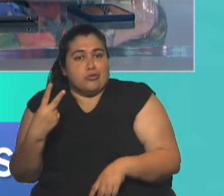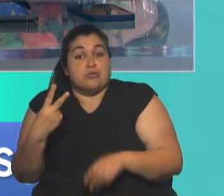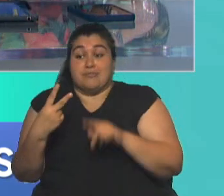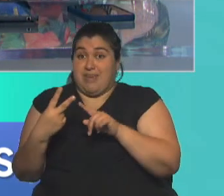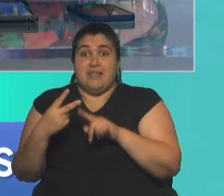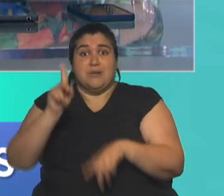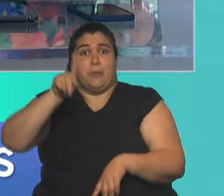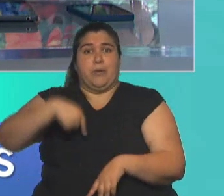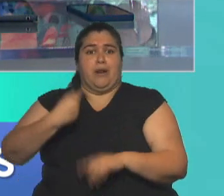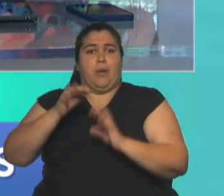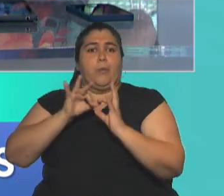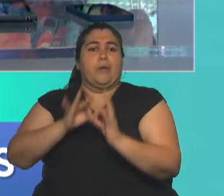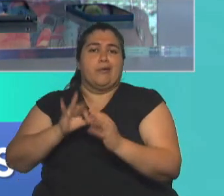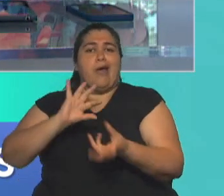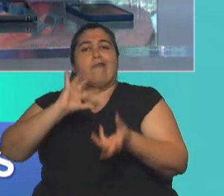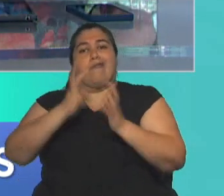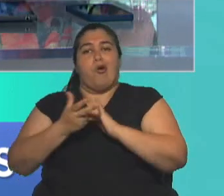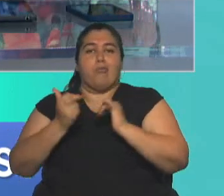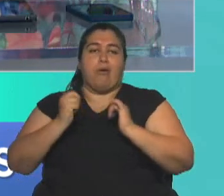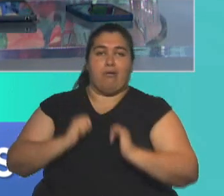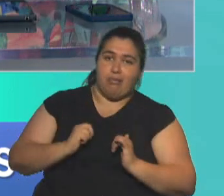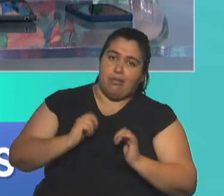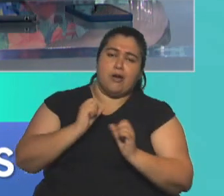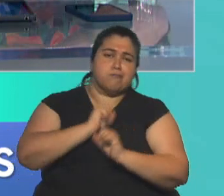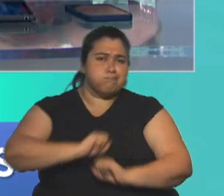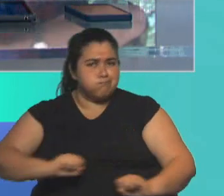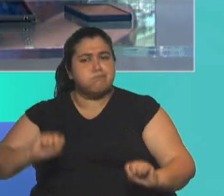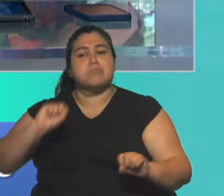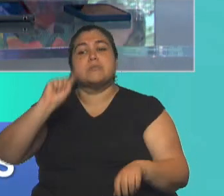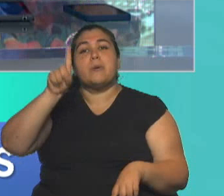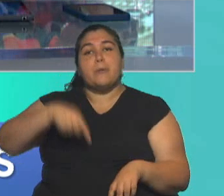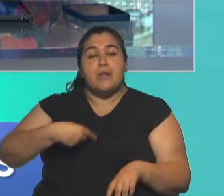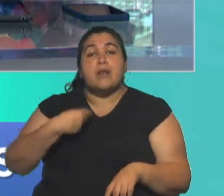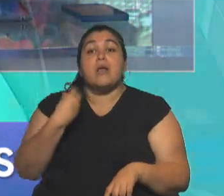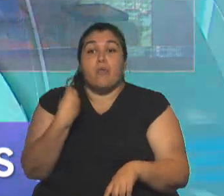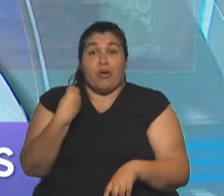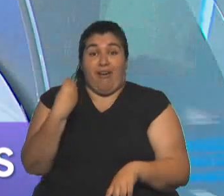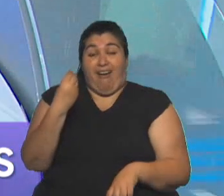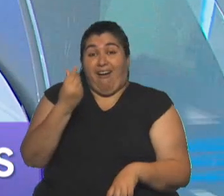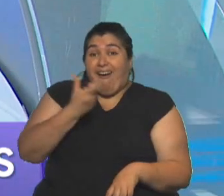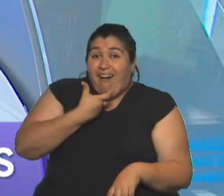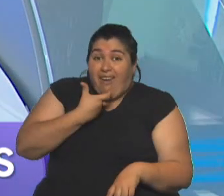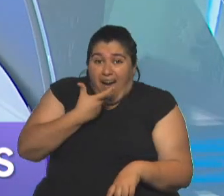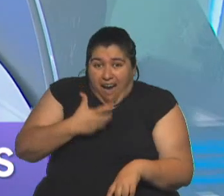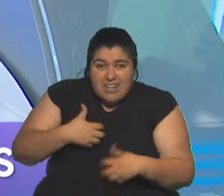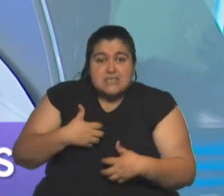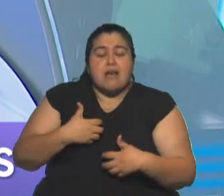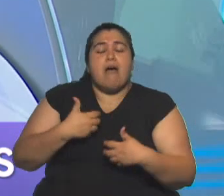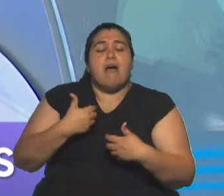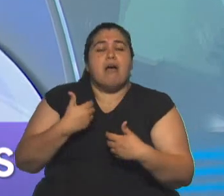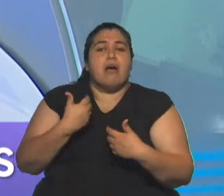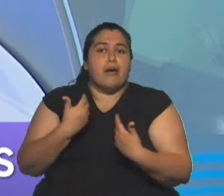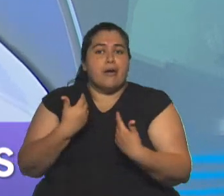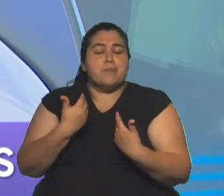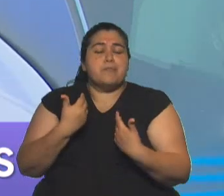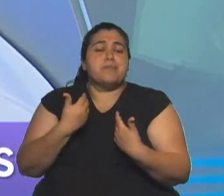que está vinculada al modo de vida, al sedentarismo, a la obesidad, porque la grasa que no se puede depositar